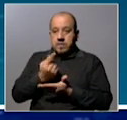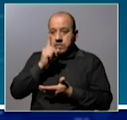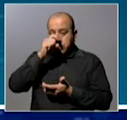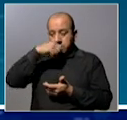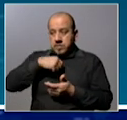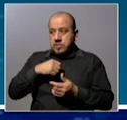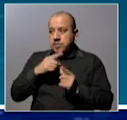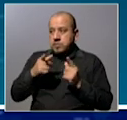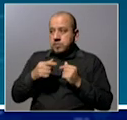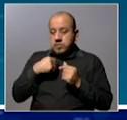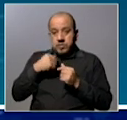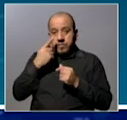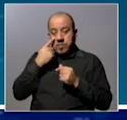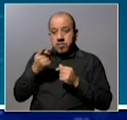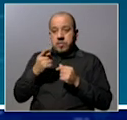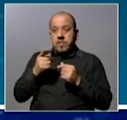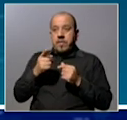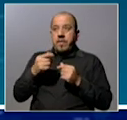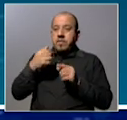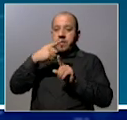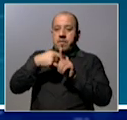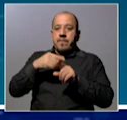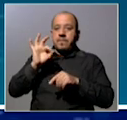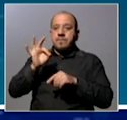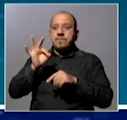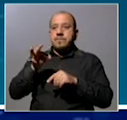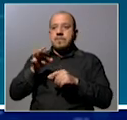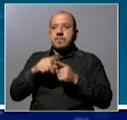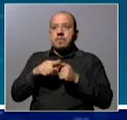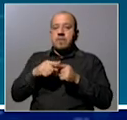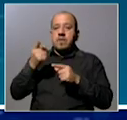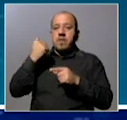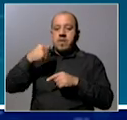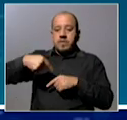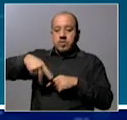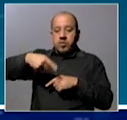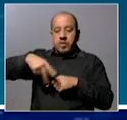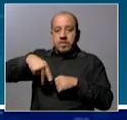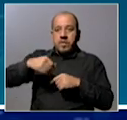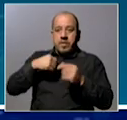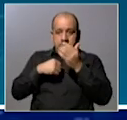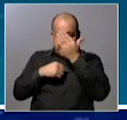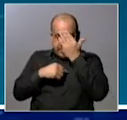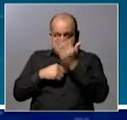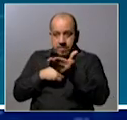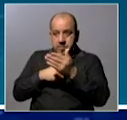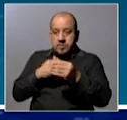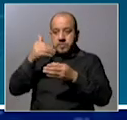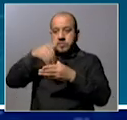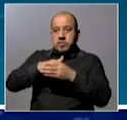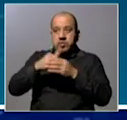Montevideo. Si miramos los resultados en el mes de octubre y en el mes de noviembre, vemos que el Frente Amplio votó por encima